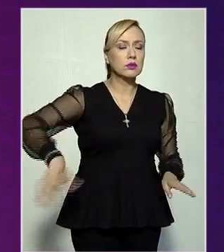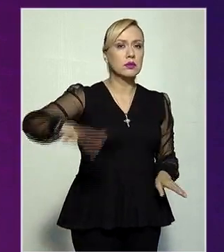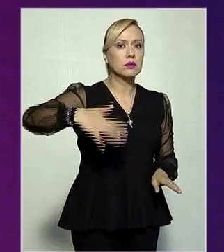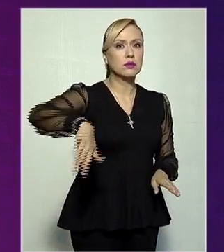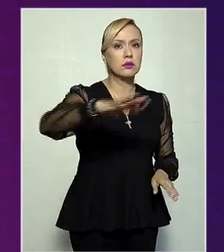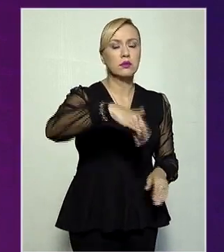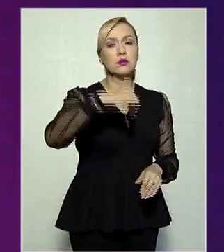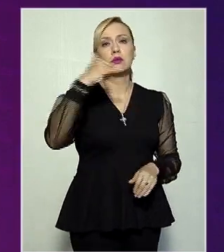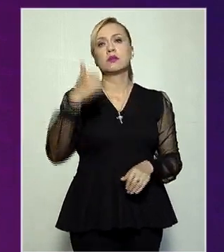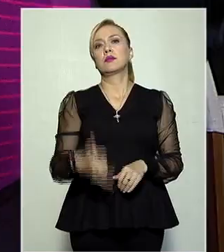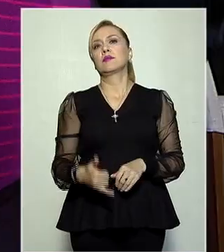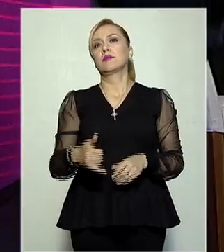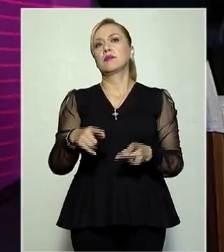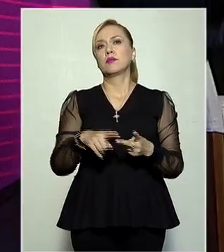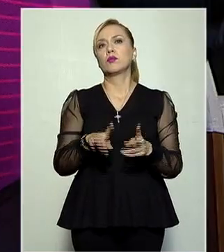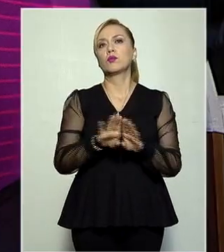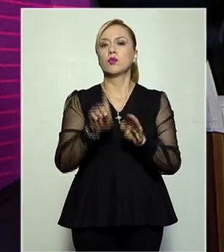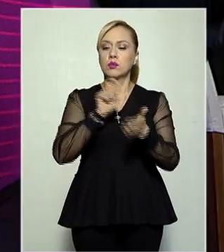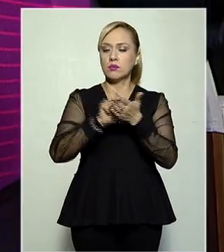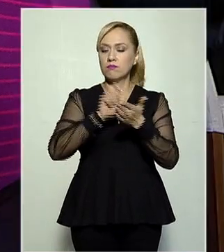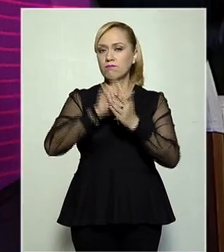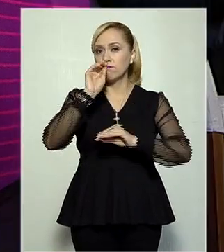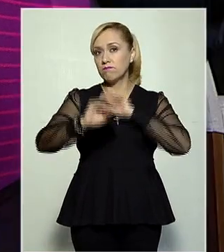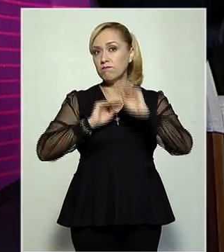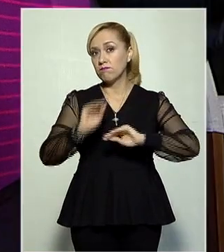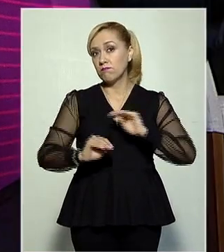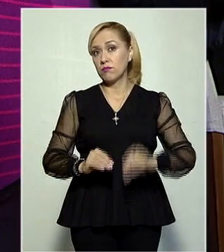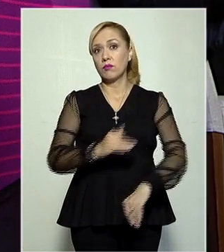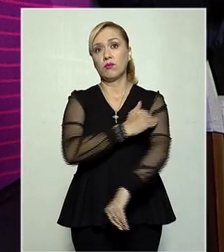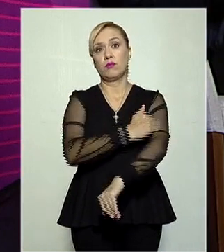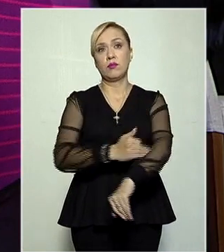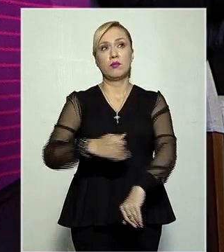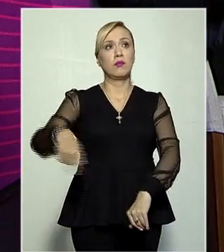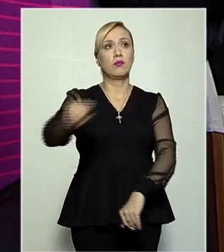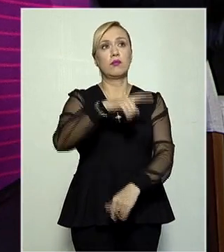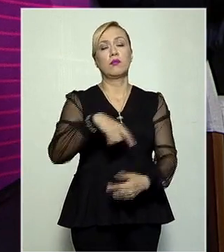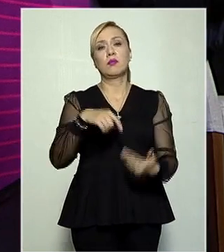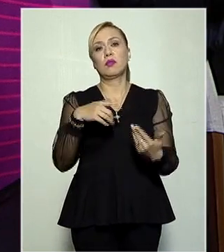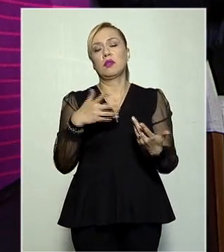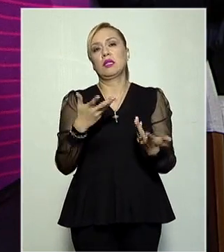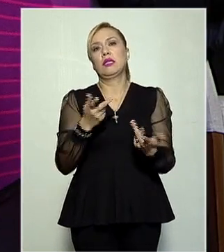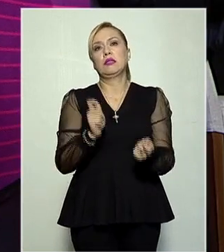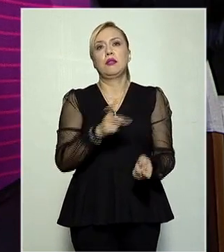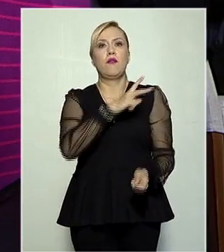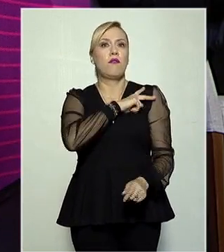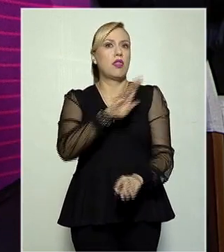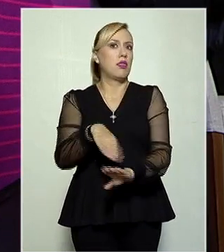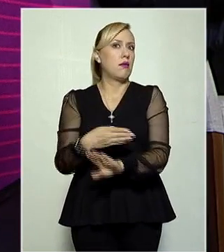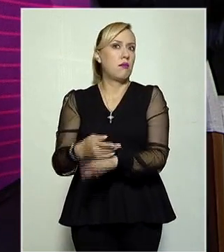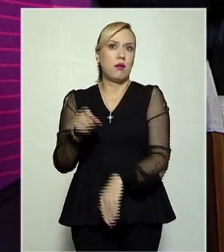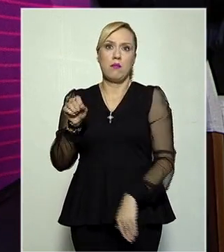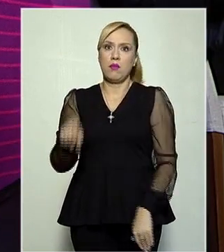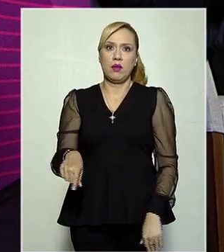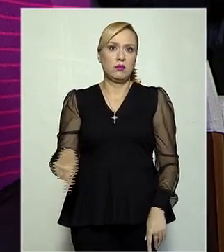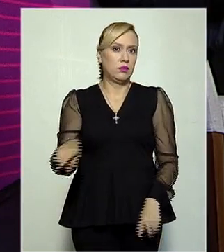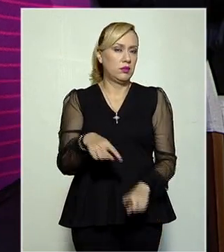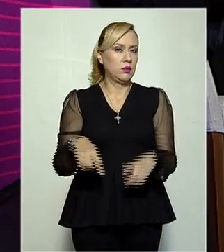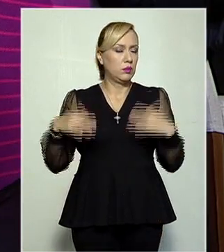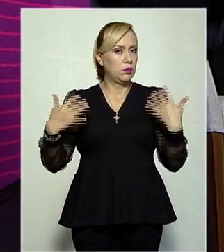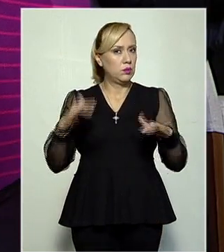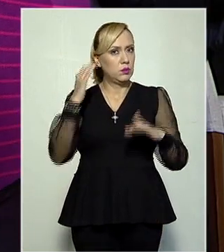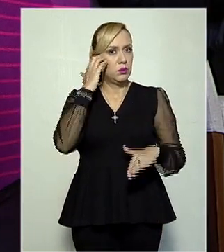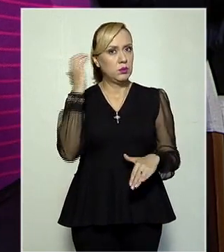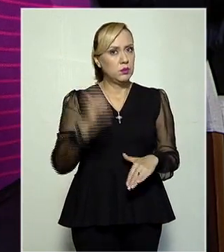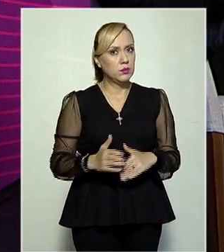pero sobre todo también en la redacción de los principios, ¿no? Que las familias que están ahí también son víctimas de estos